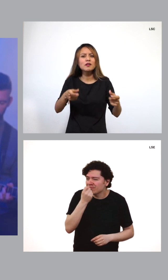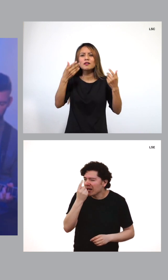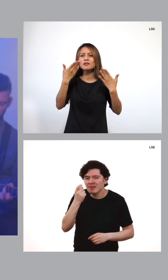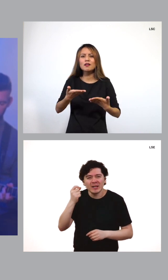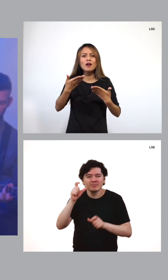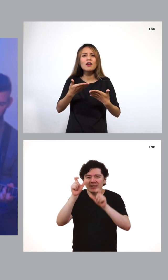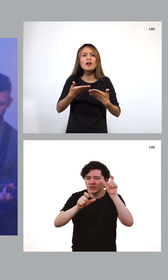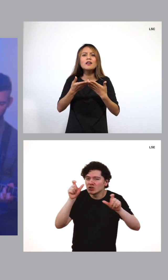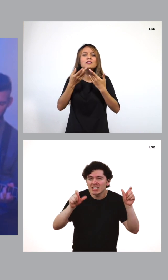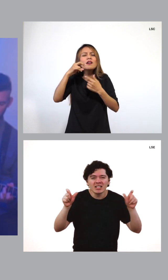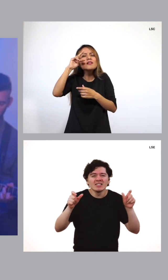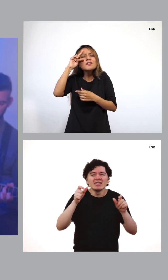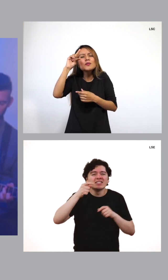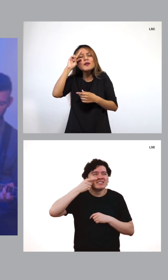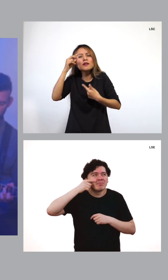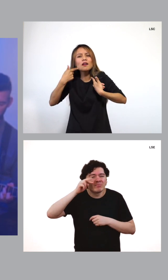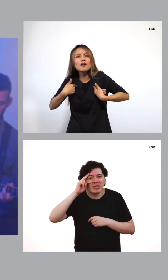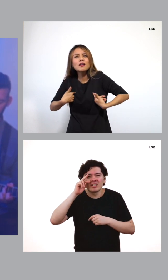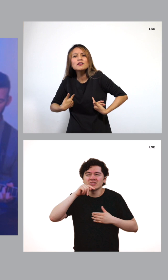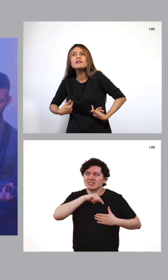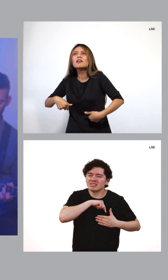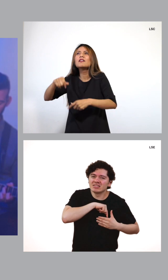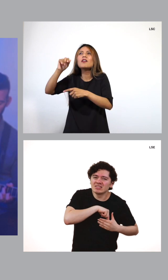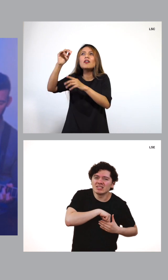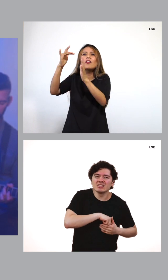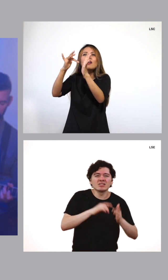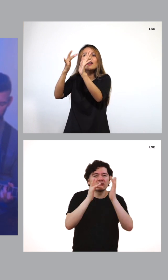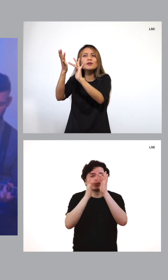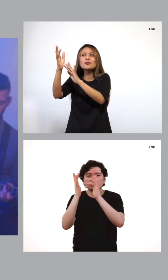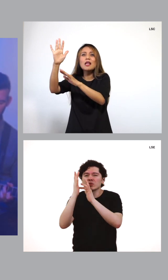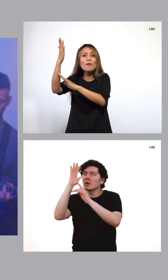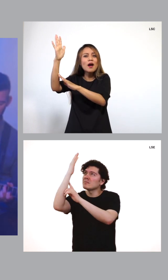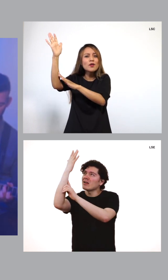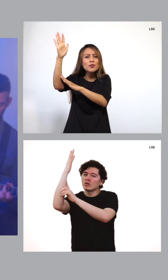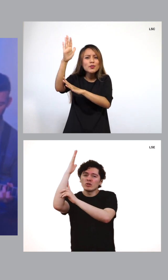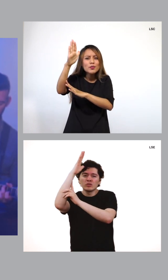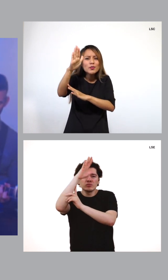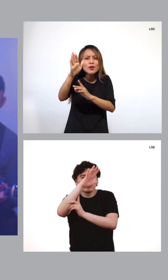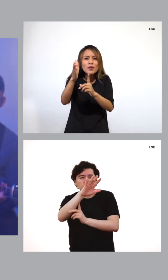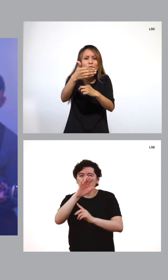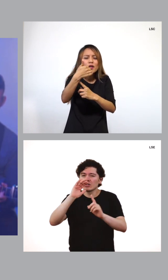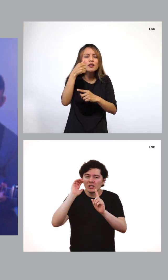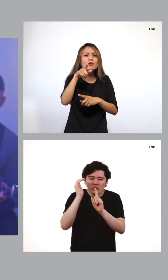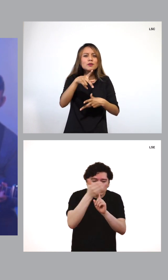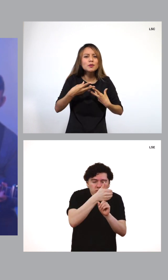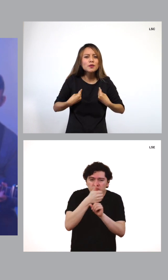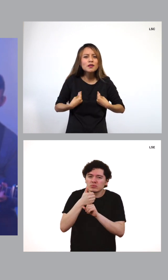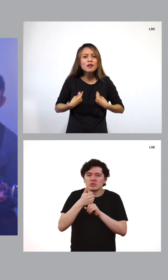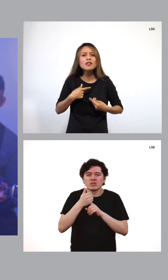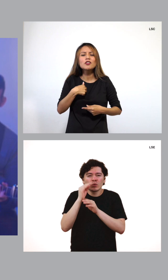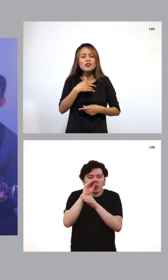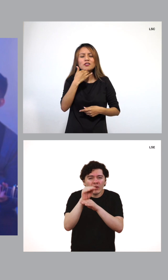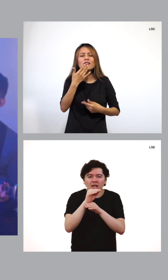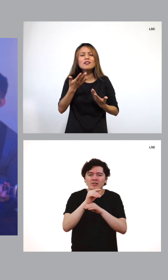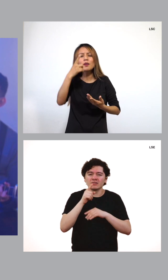están experimentando la mano salvadora de Jesús. Creo que hay miles de vidas ahora mismo que están cambiando su